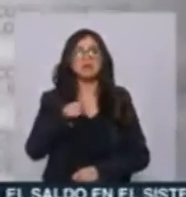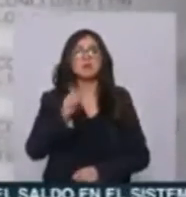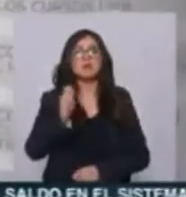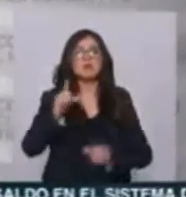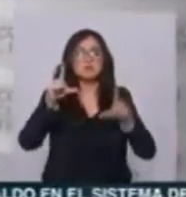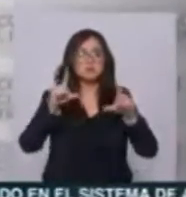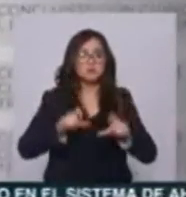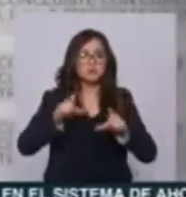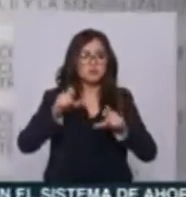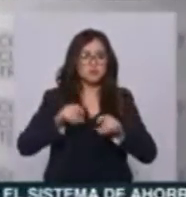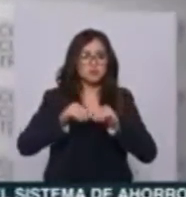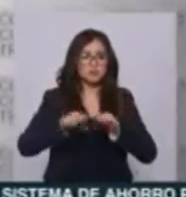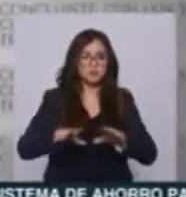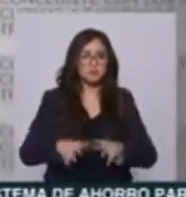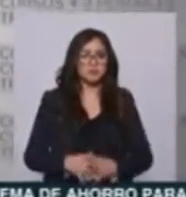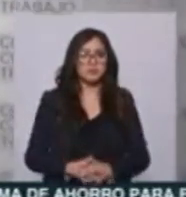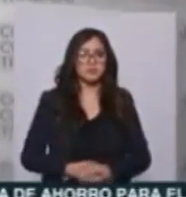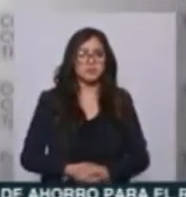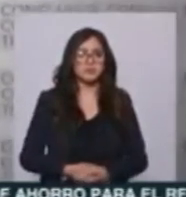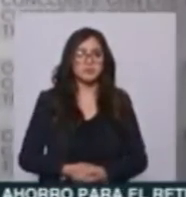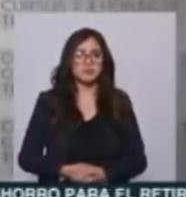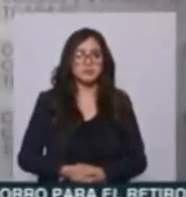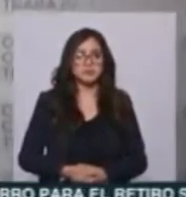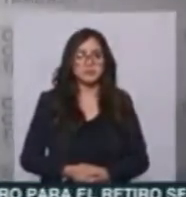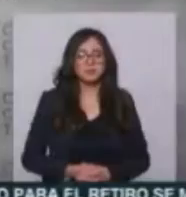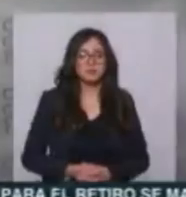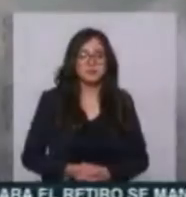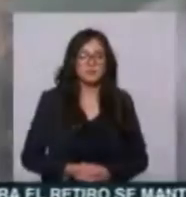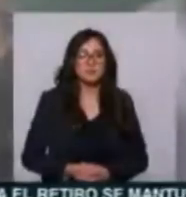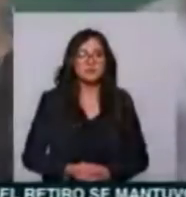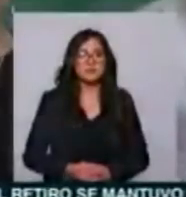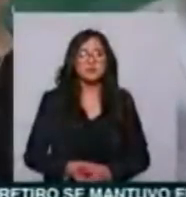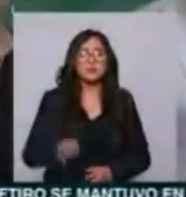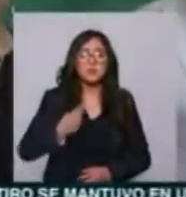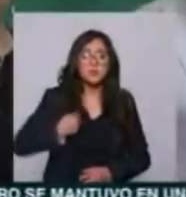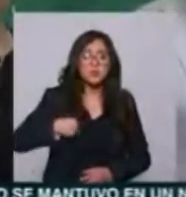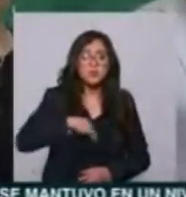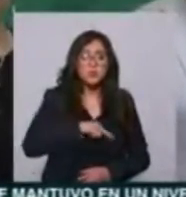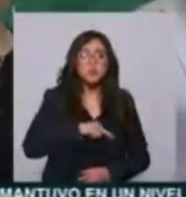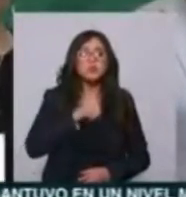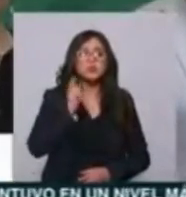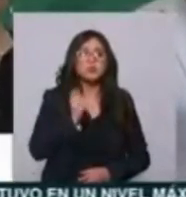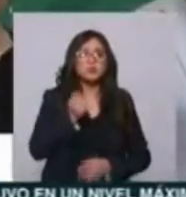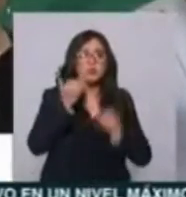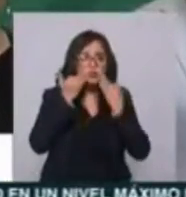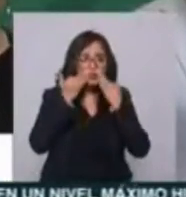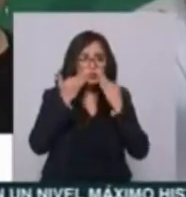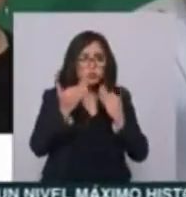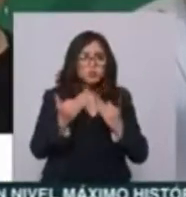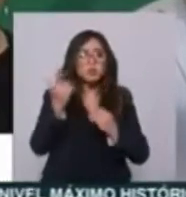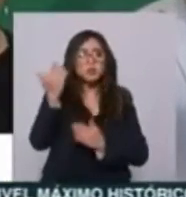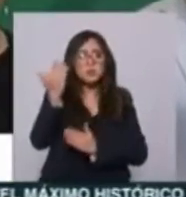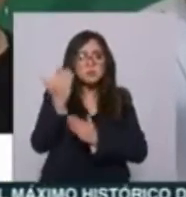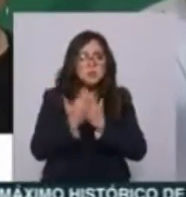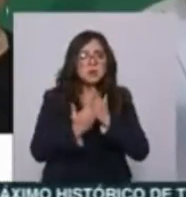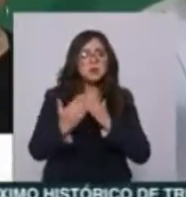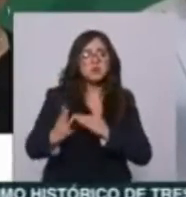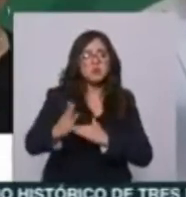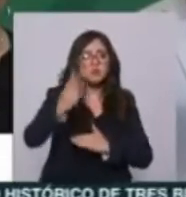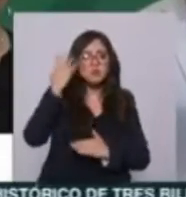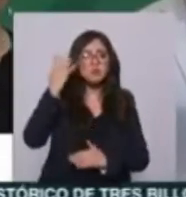Fotocívicas. Lo que hemos visto es una reducción en hechos de tránsito muy importante,